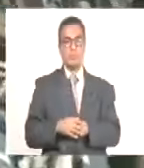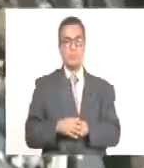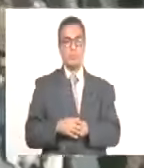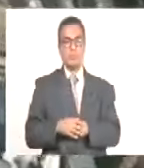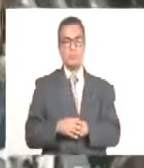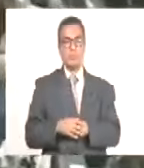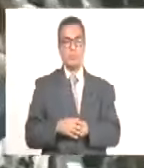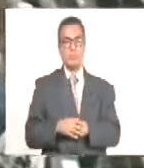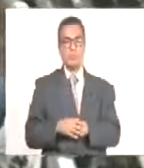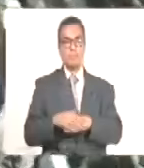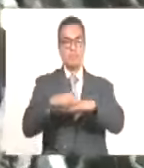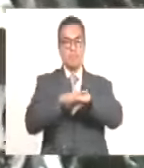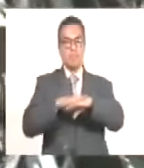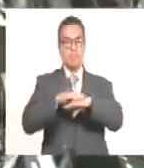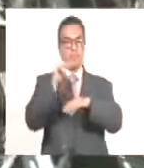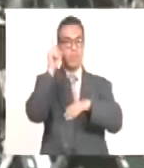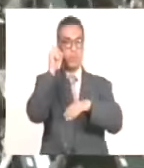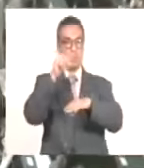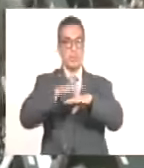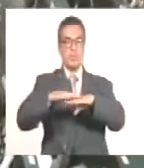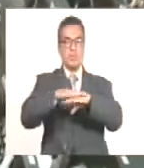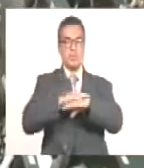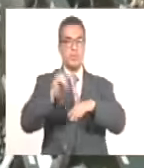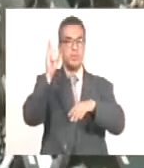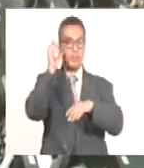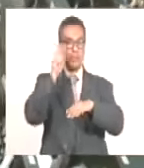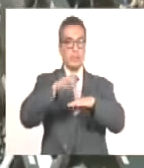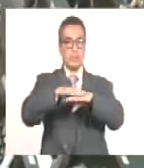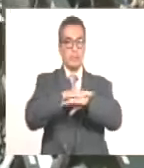Esperar el presentado a la comisión de